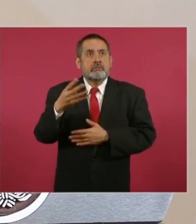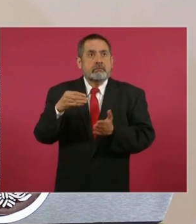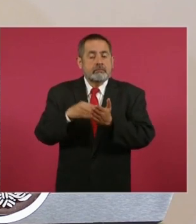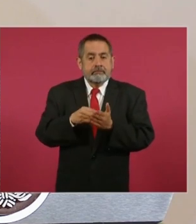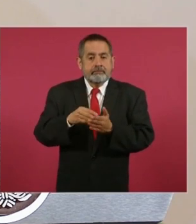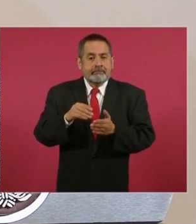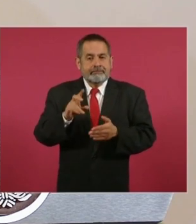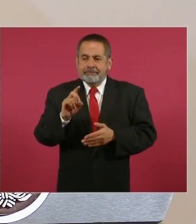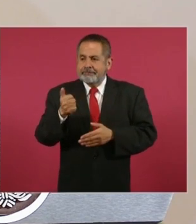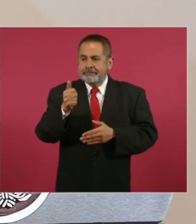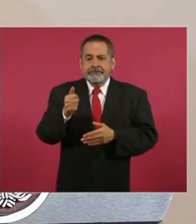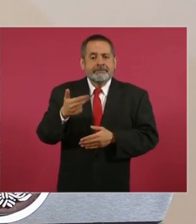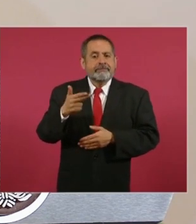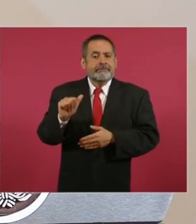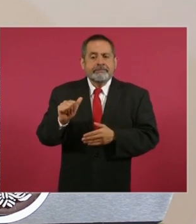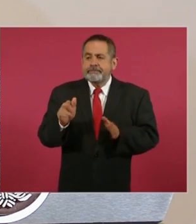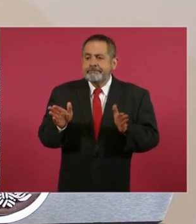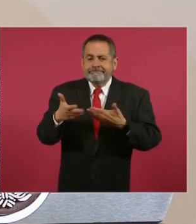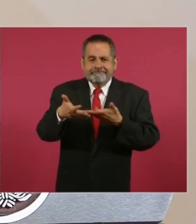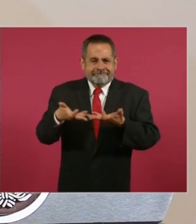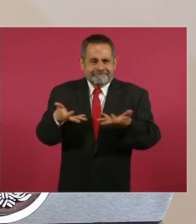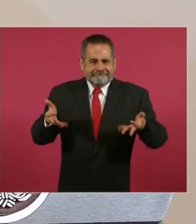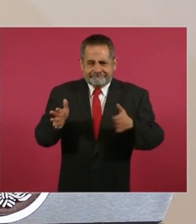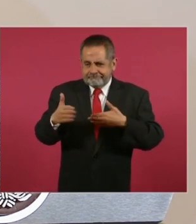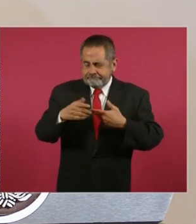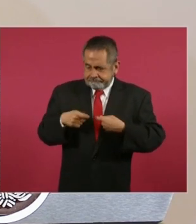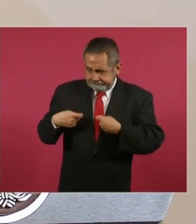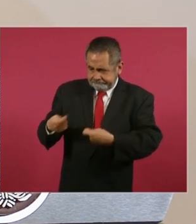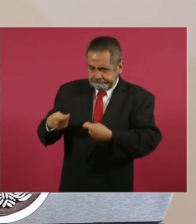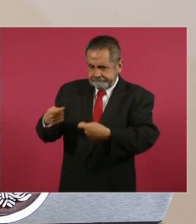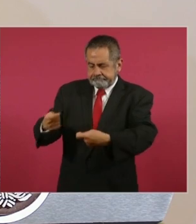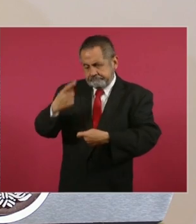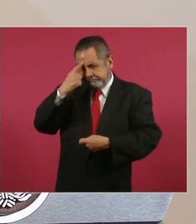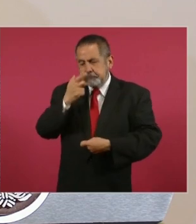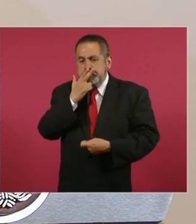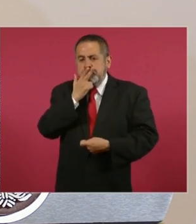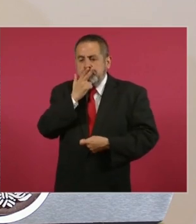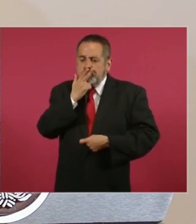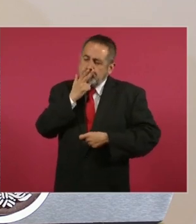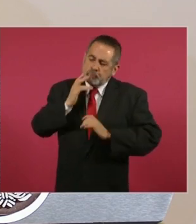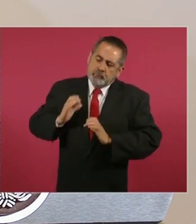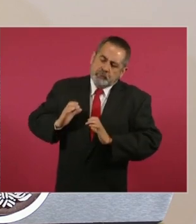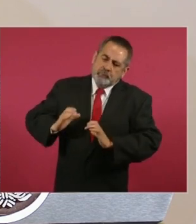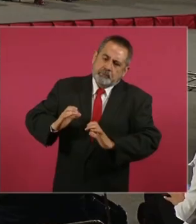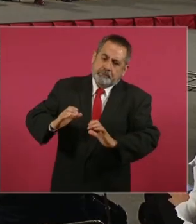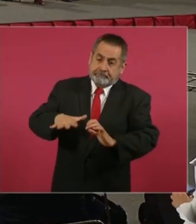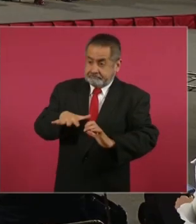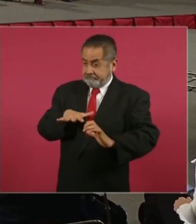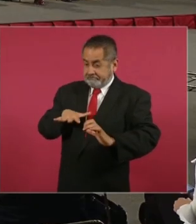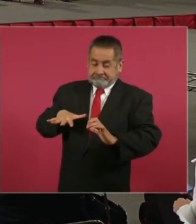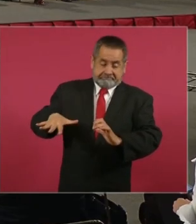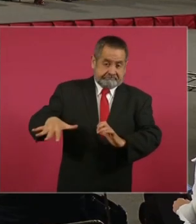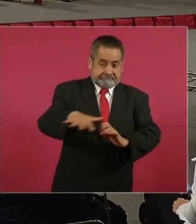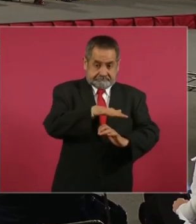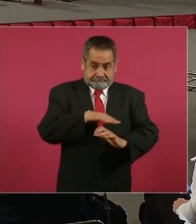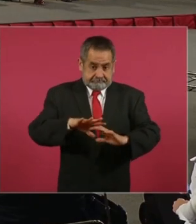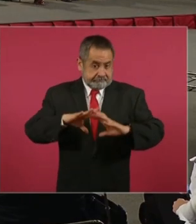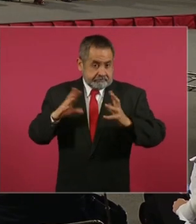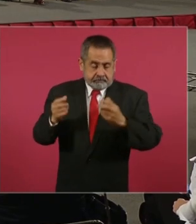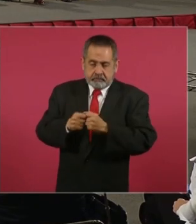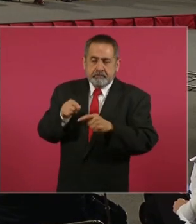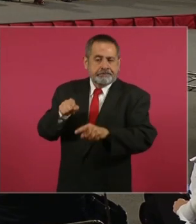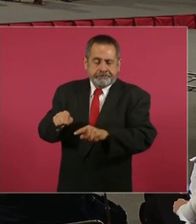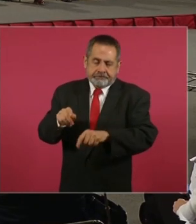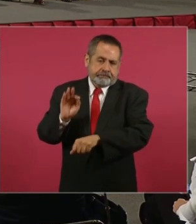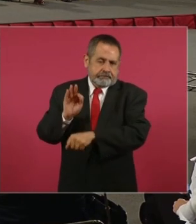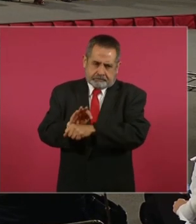1.234.036 hectáreas en áreas destinadas voluntariamente a la conservación. Recordar que estas ADBCs, áreas destinadas